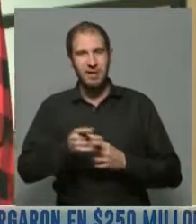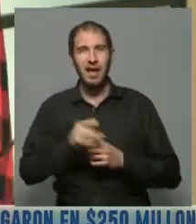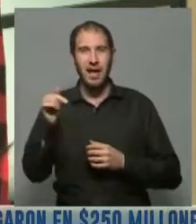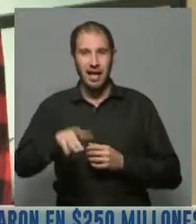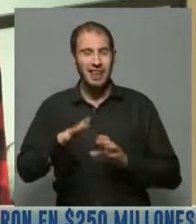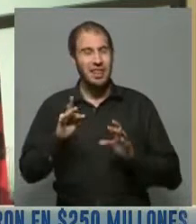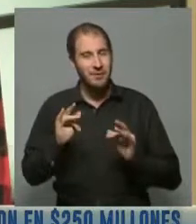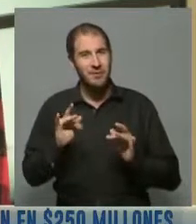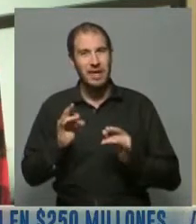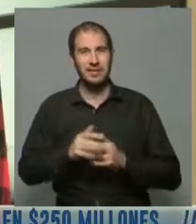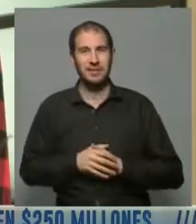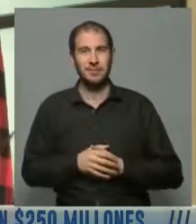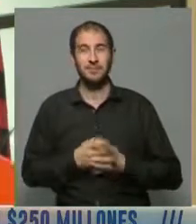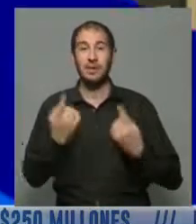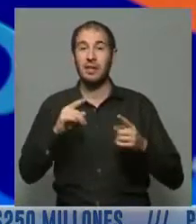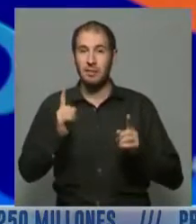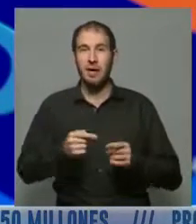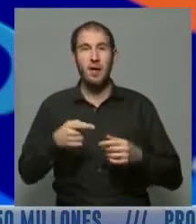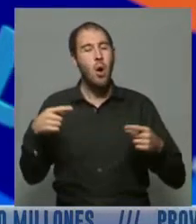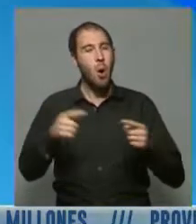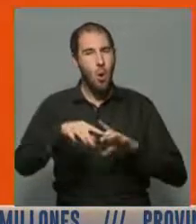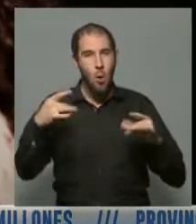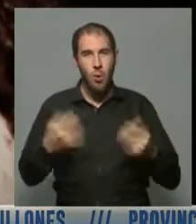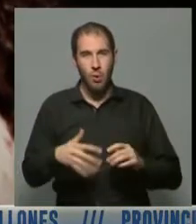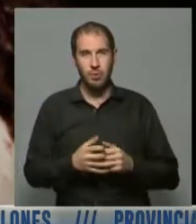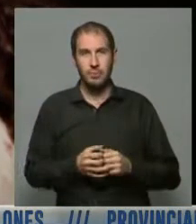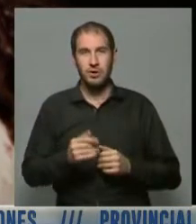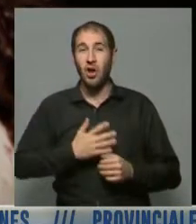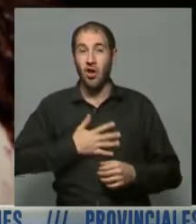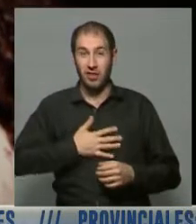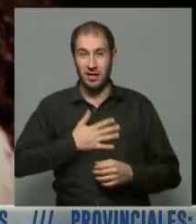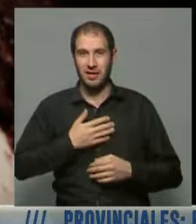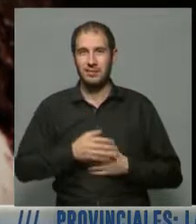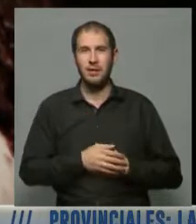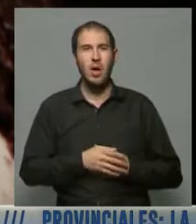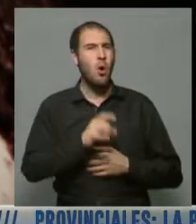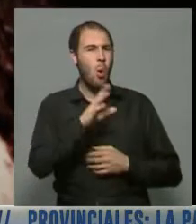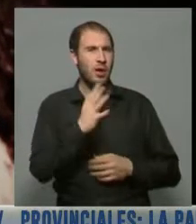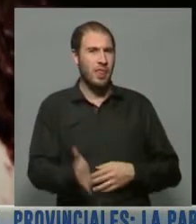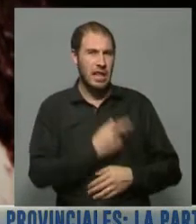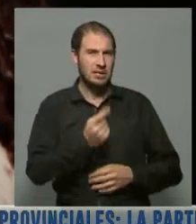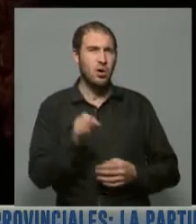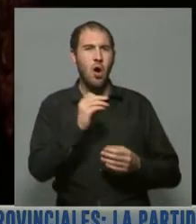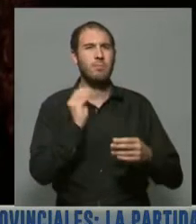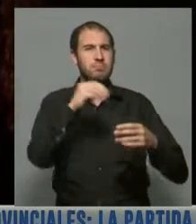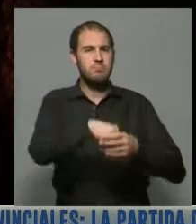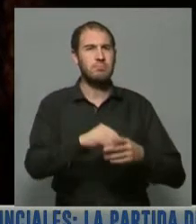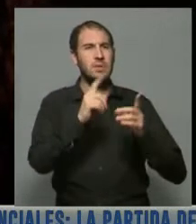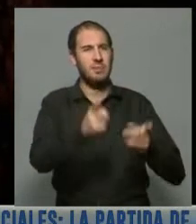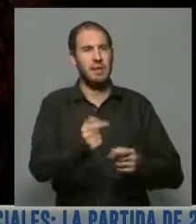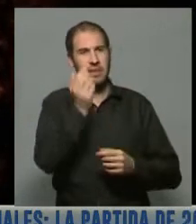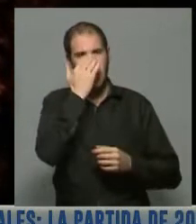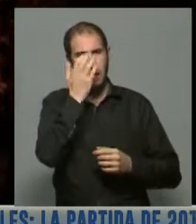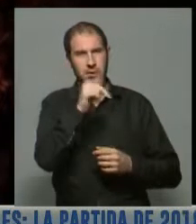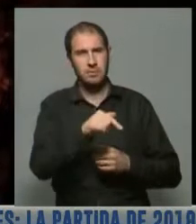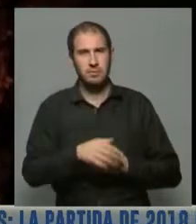rol difícil, pero también muy desafiante. Así bien, que contentas de eso. ¿Solo dirección o también participan de la